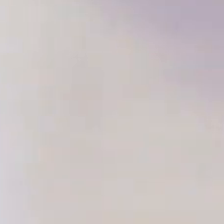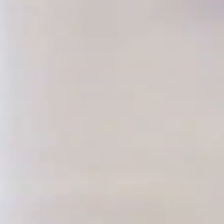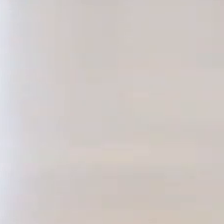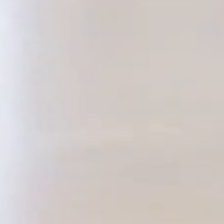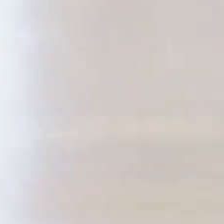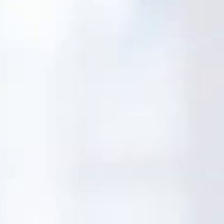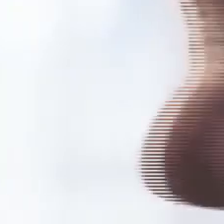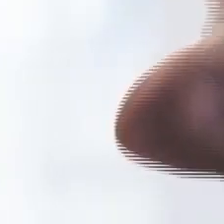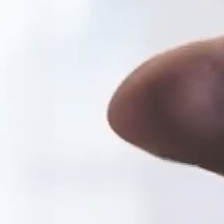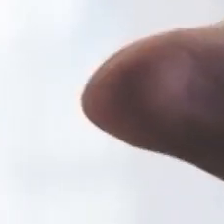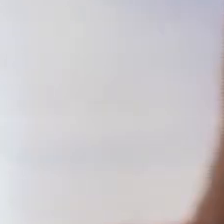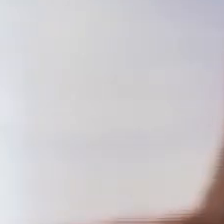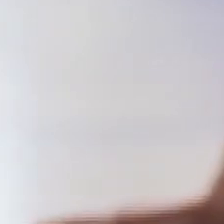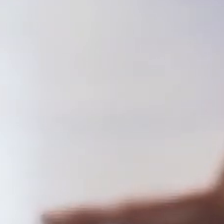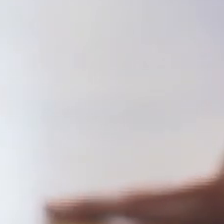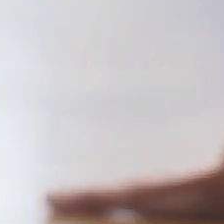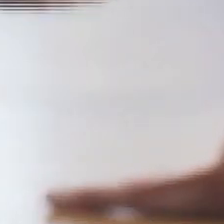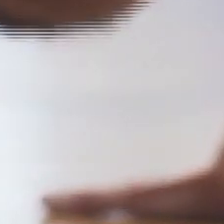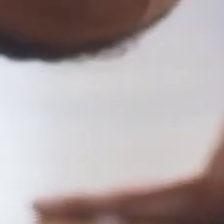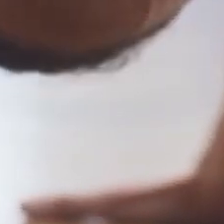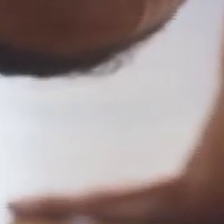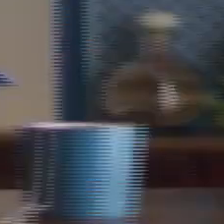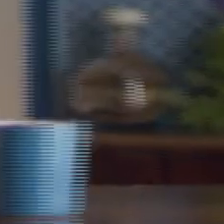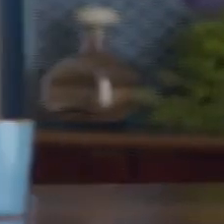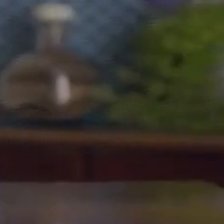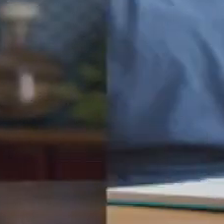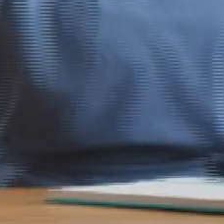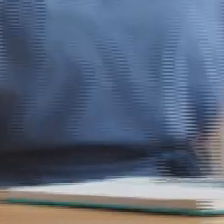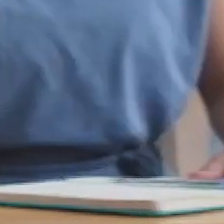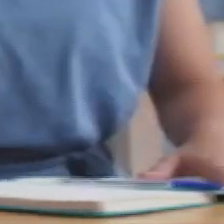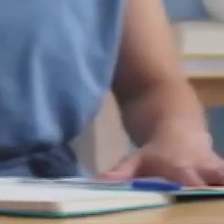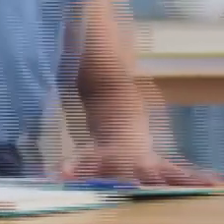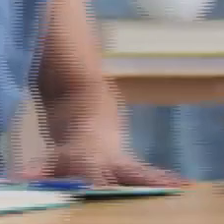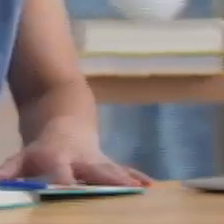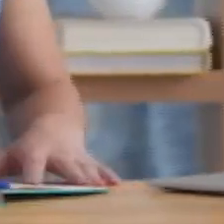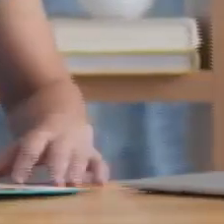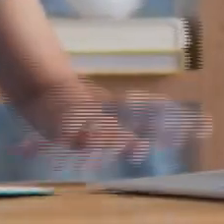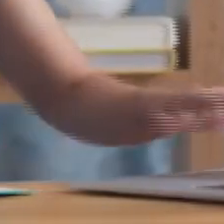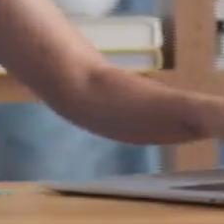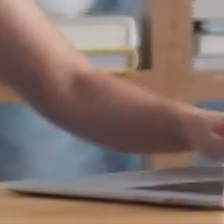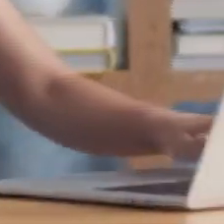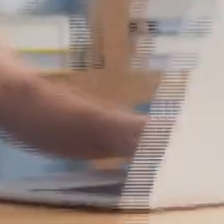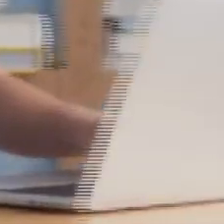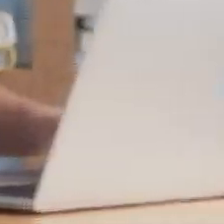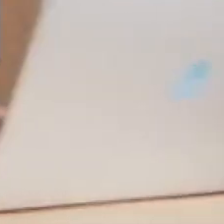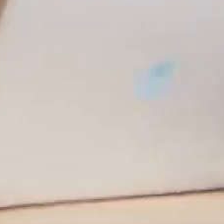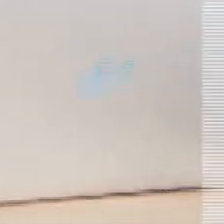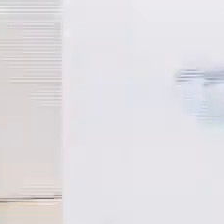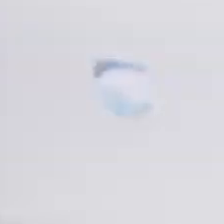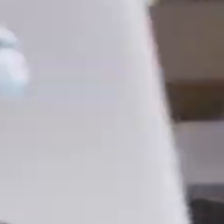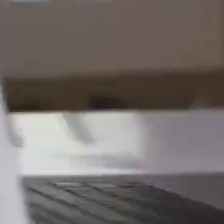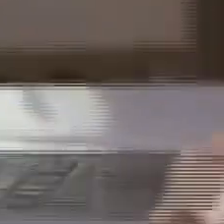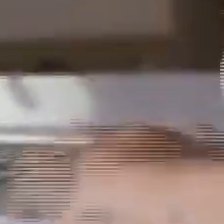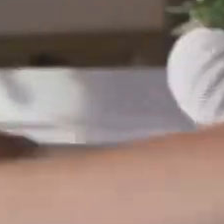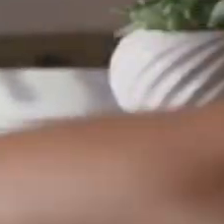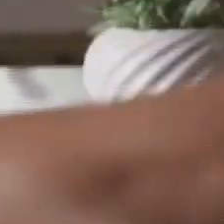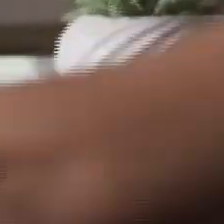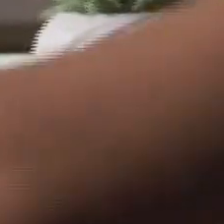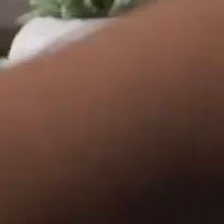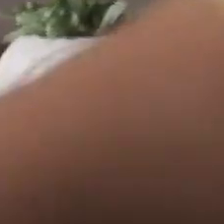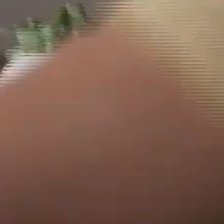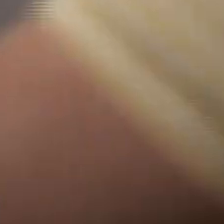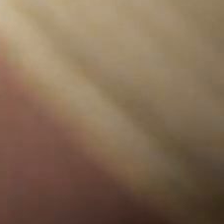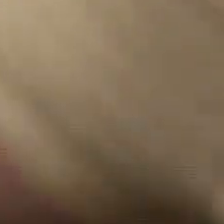Tener salud y bienestar. ¿Por qué no? Si ya te hiciste esta pregunta y tenés la respuesta,